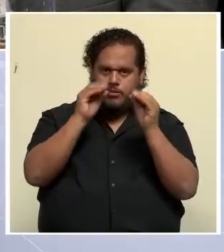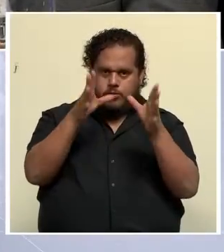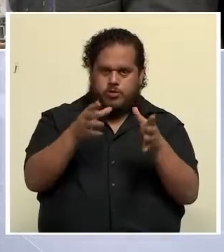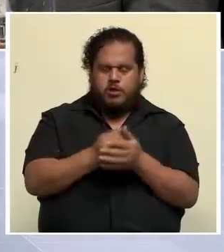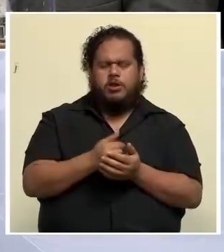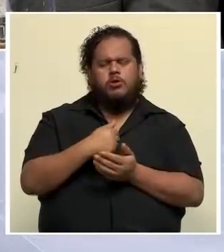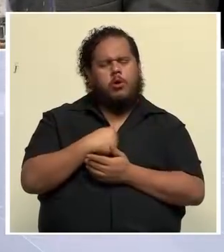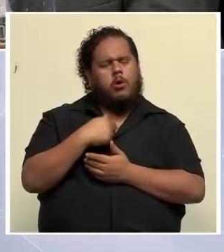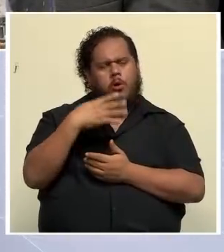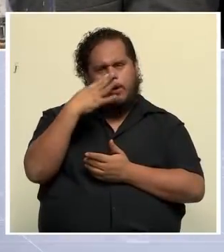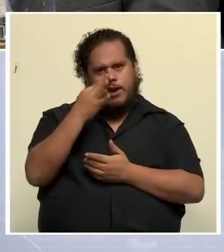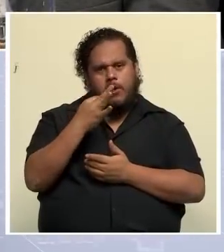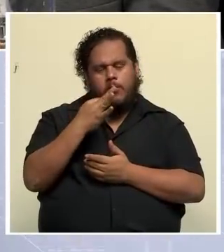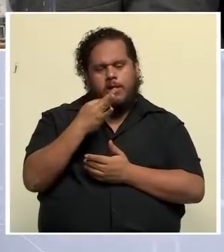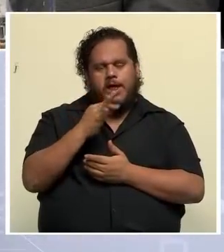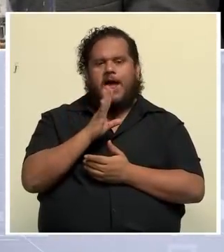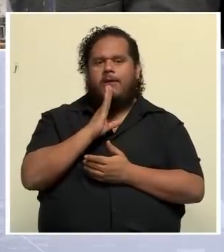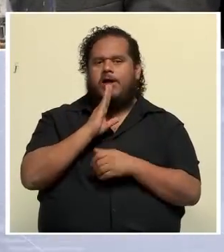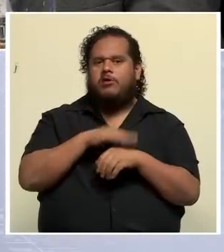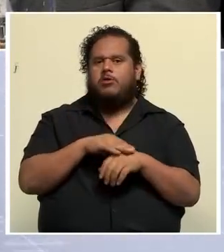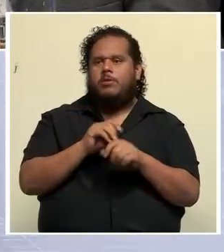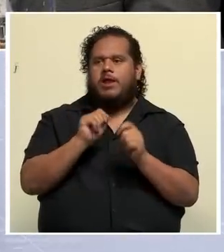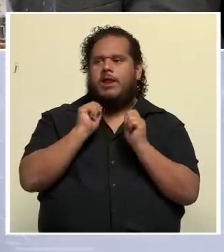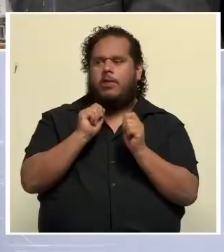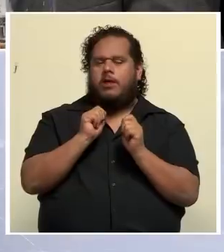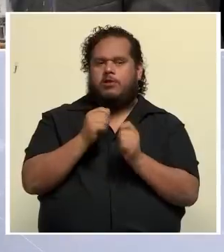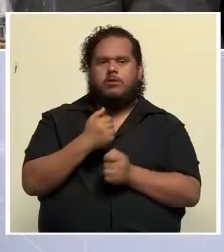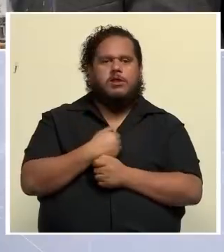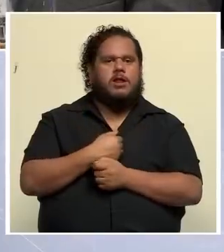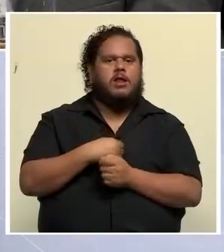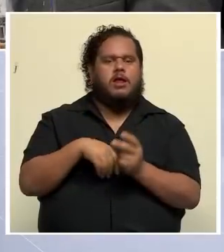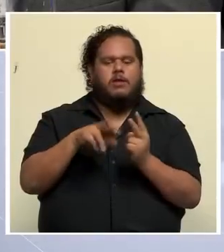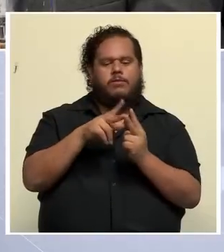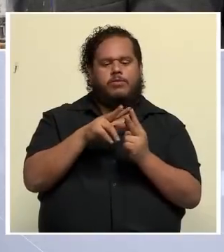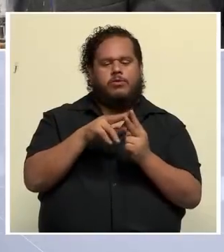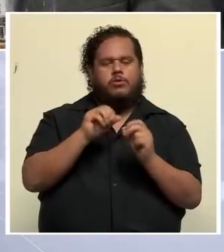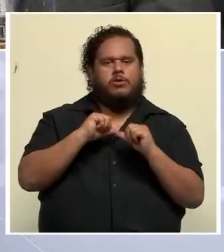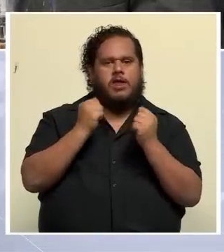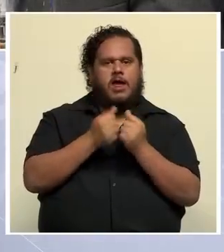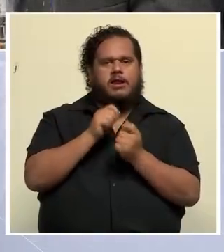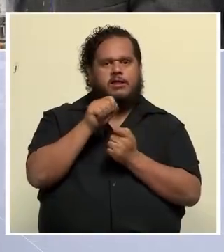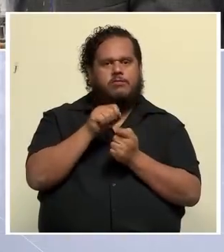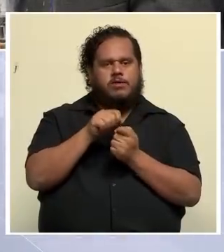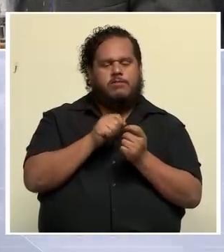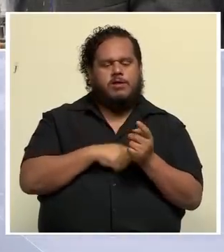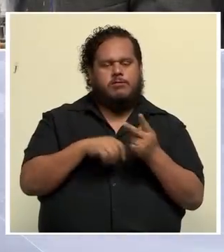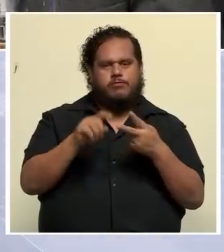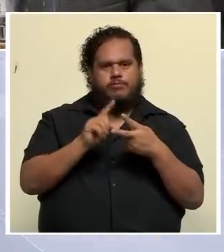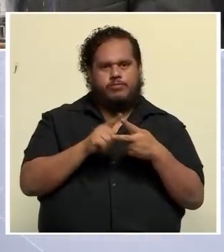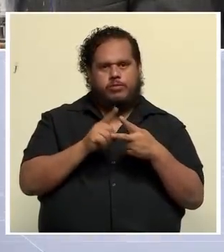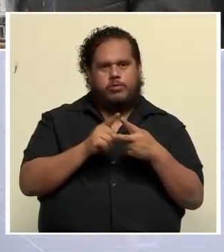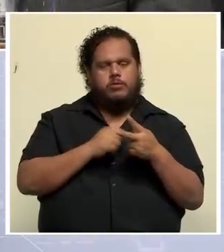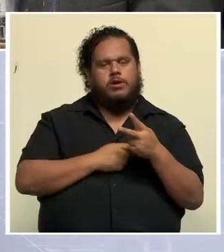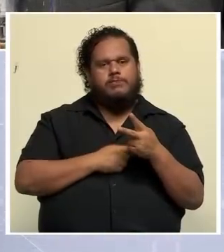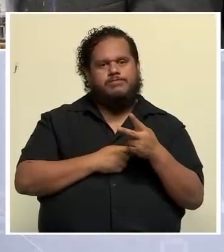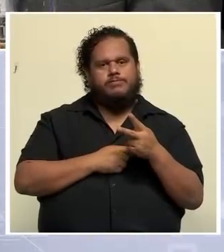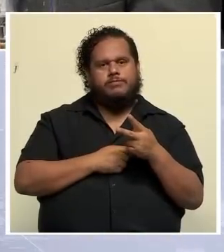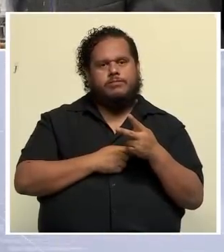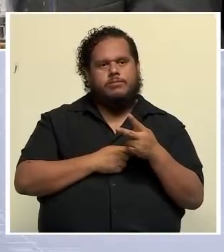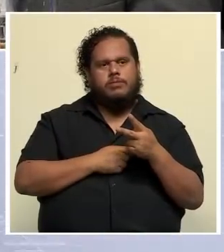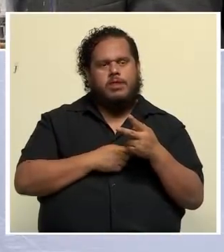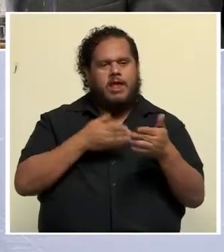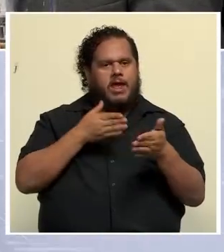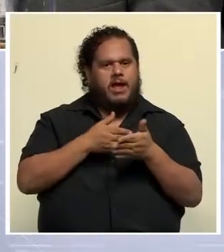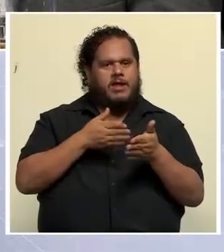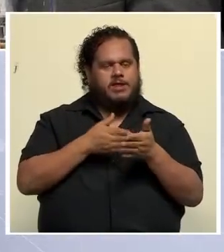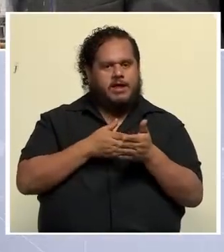el abordaje de la educación tiene 2 áreas específicas. Una es